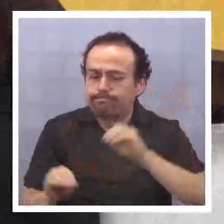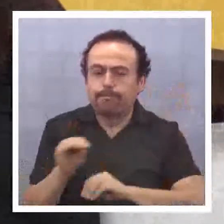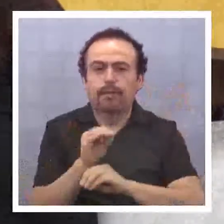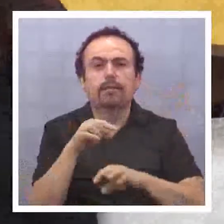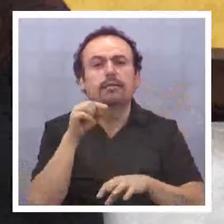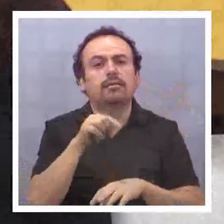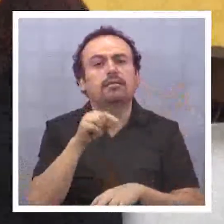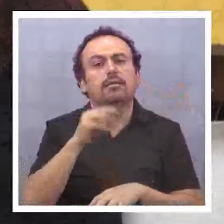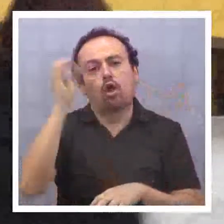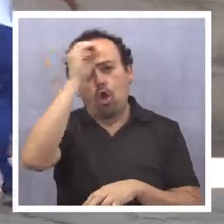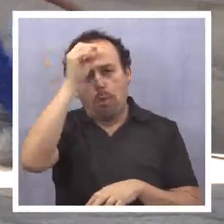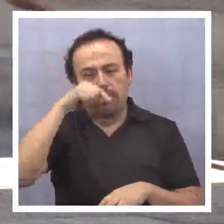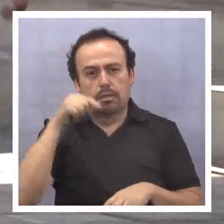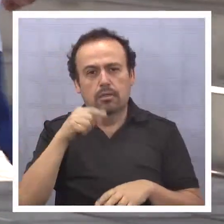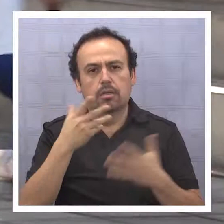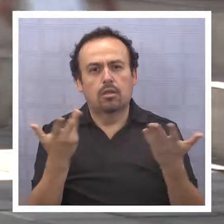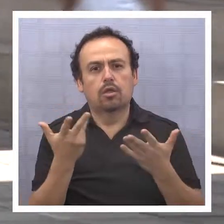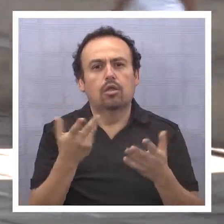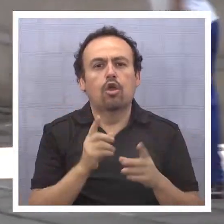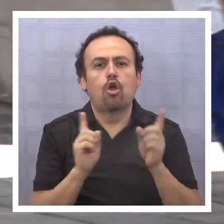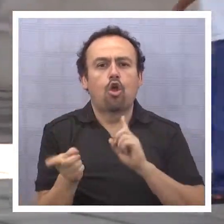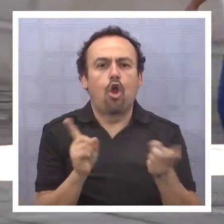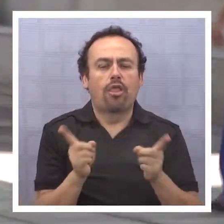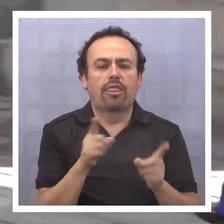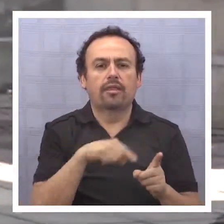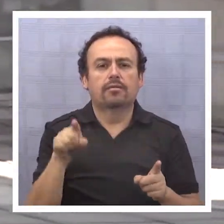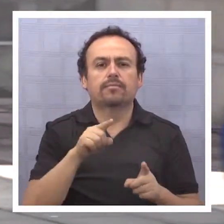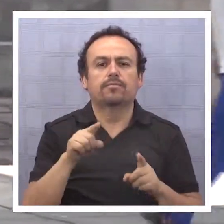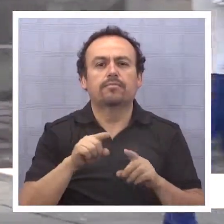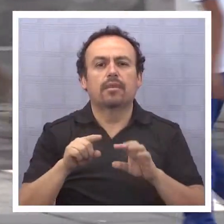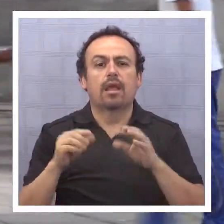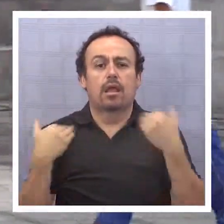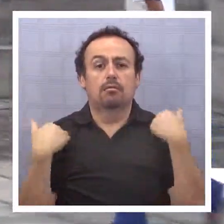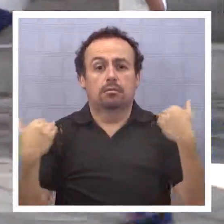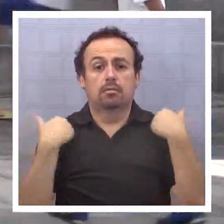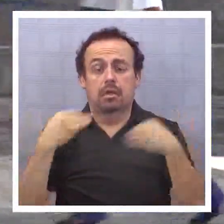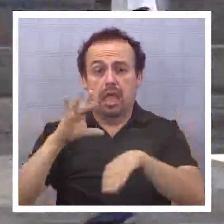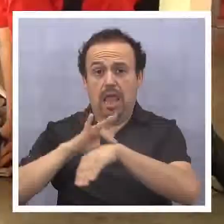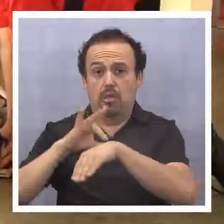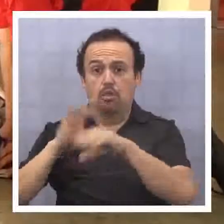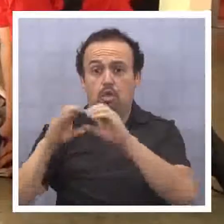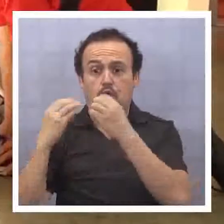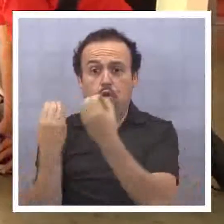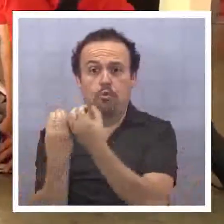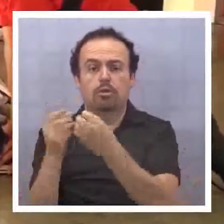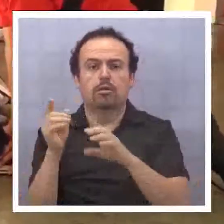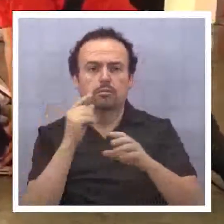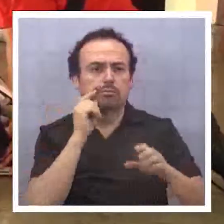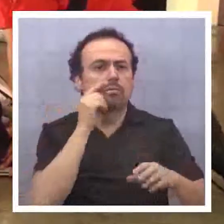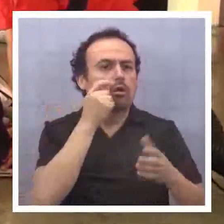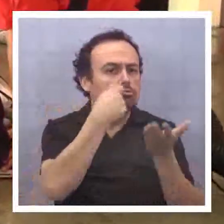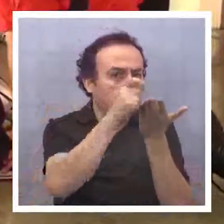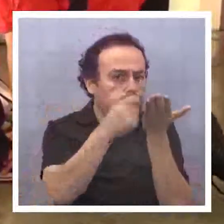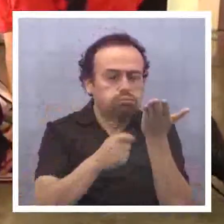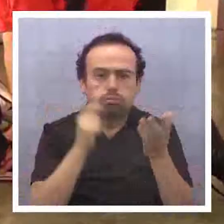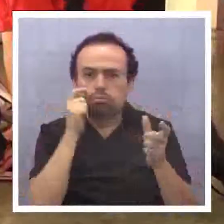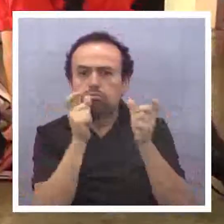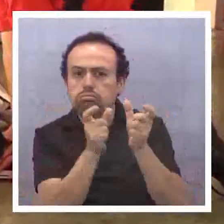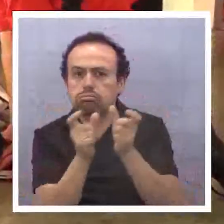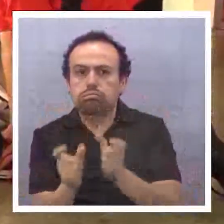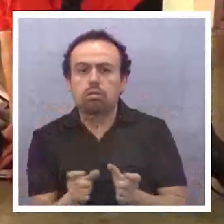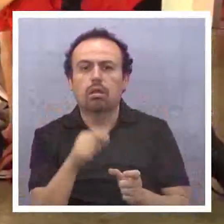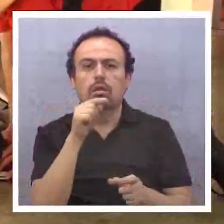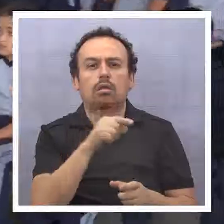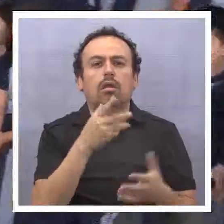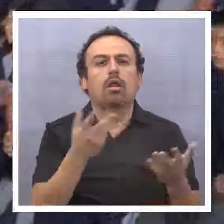Guerrero añadió que se planea generar una coordinación entre las áreas de Educación y salud de la corvudezzi para el monitoreo de los alumnos a pesar